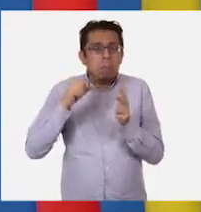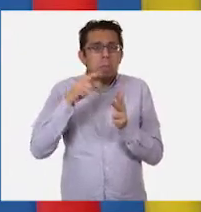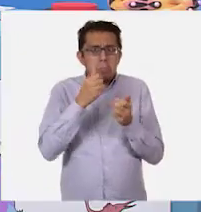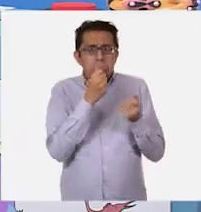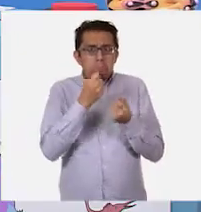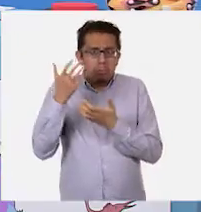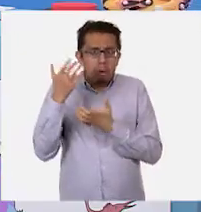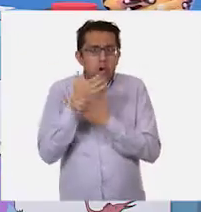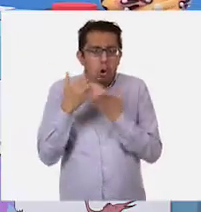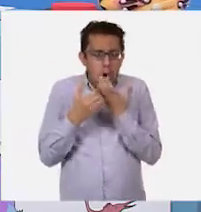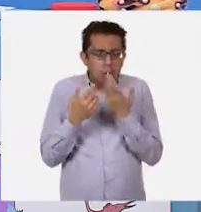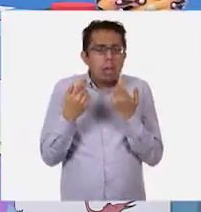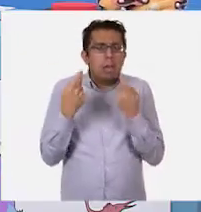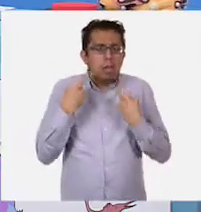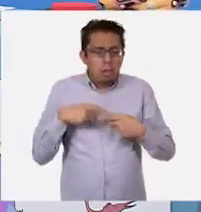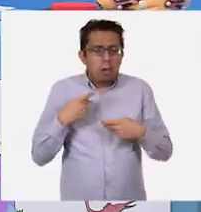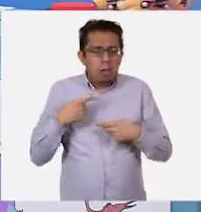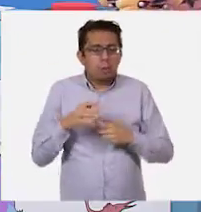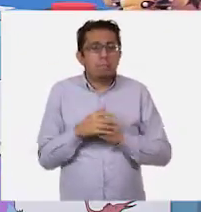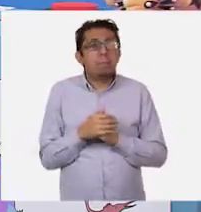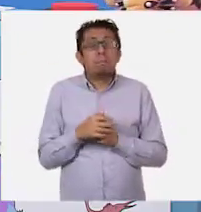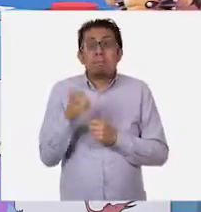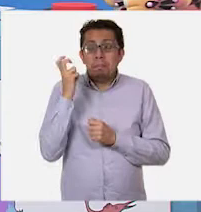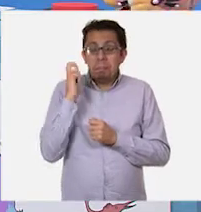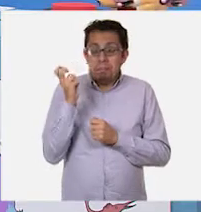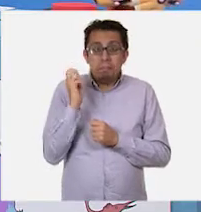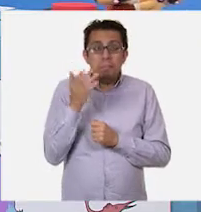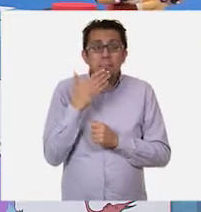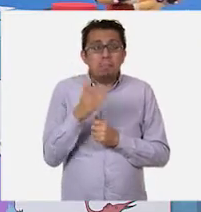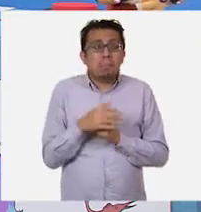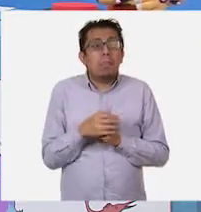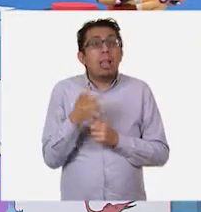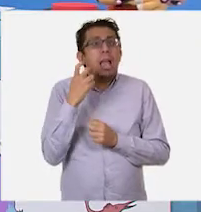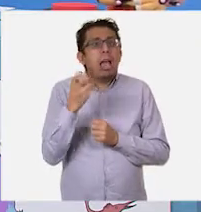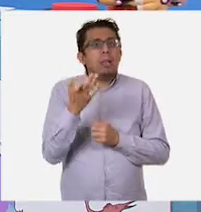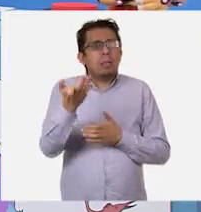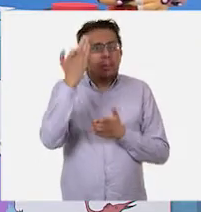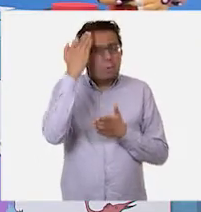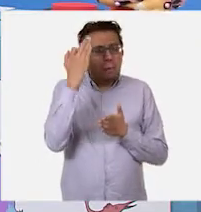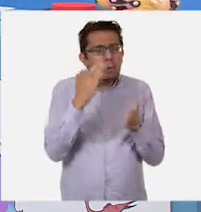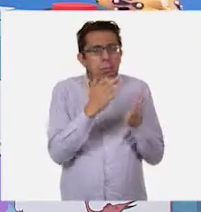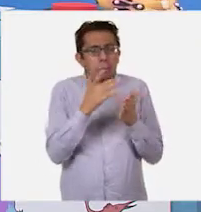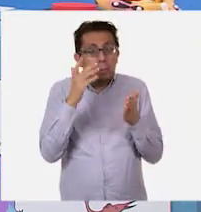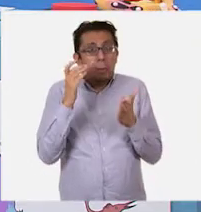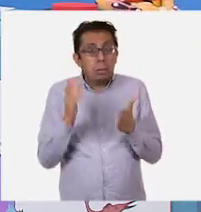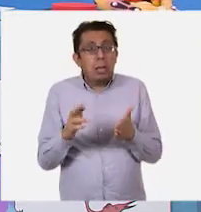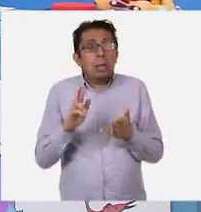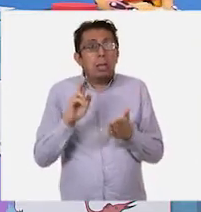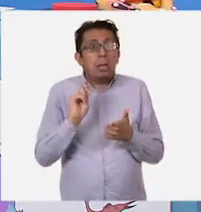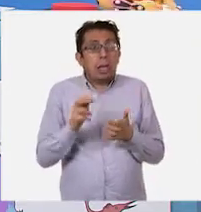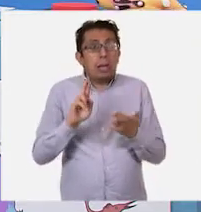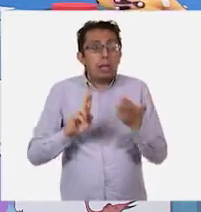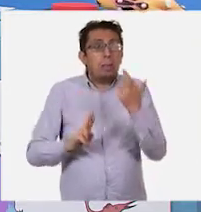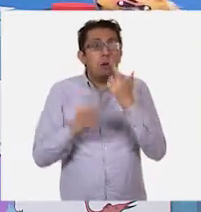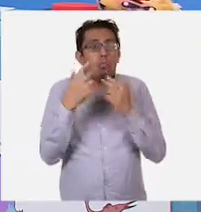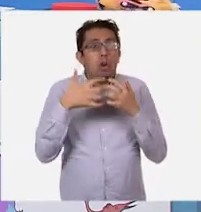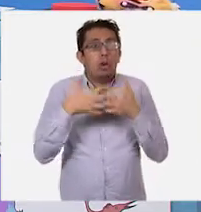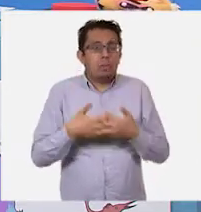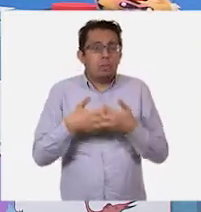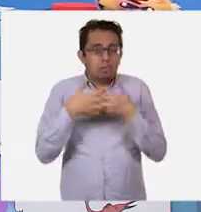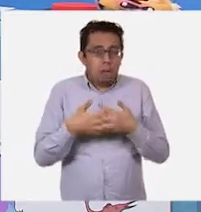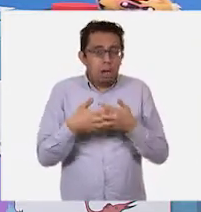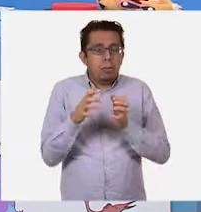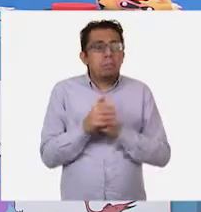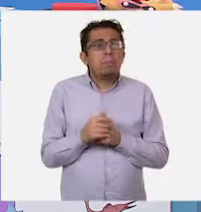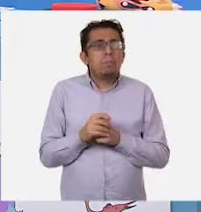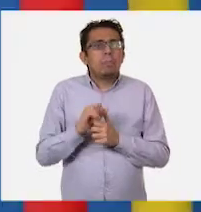también. ¡Exactamente! Lo que dio origen al periodo histórico conocido como Revolución Industrial. Juan Carlos, ¿cuál